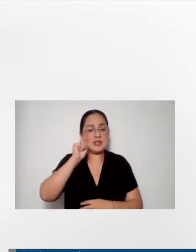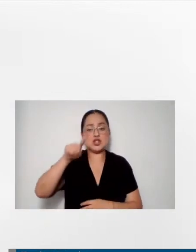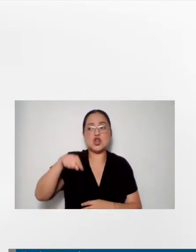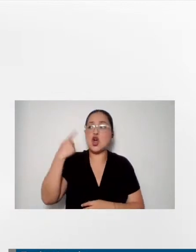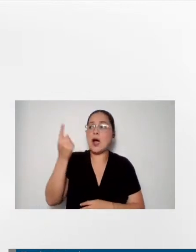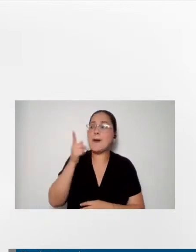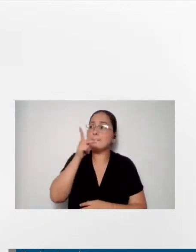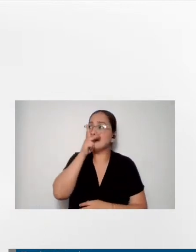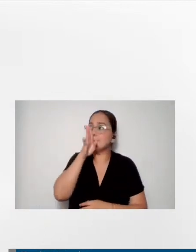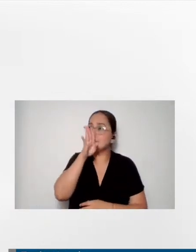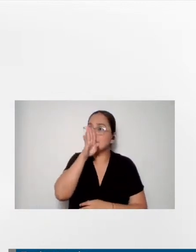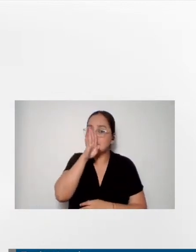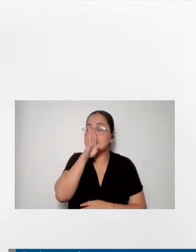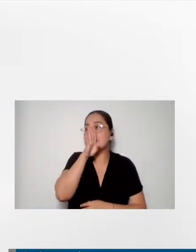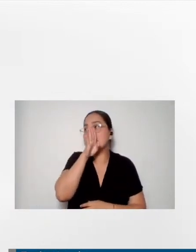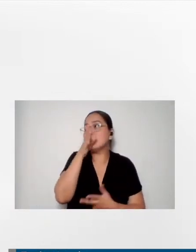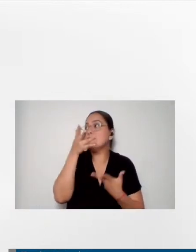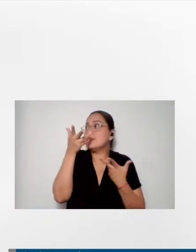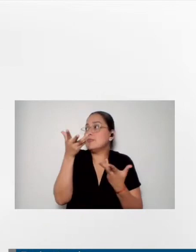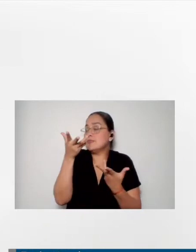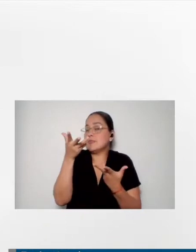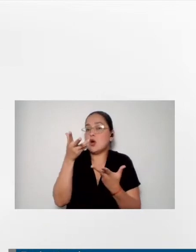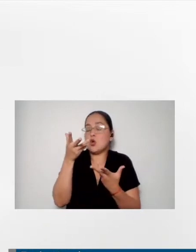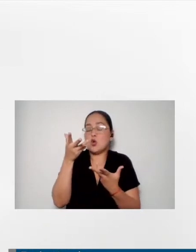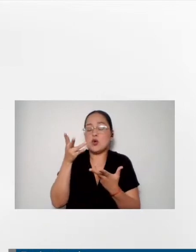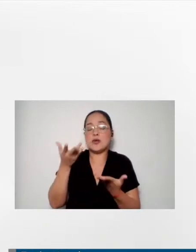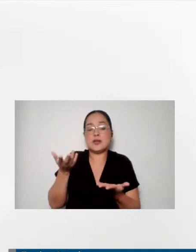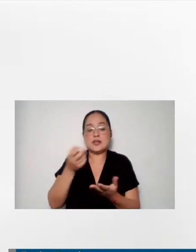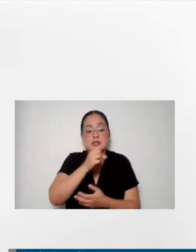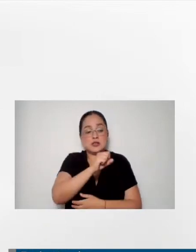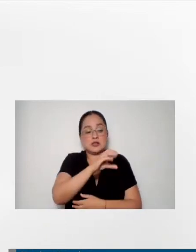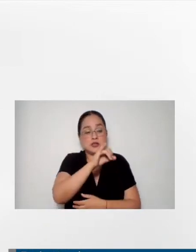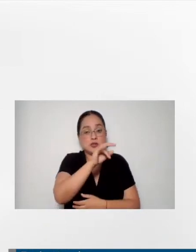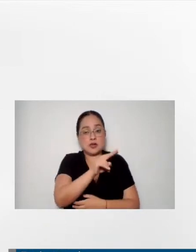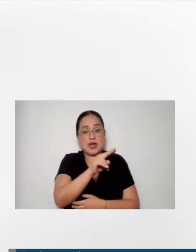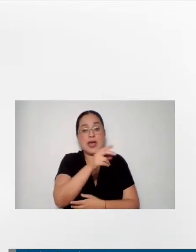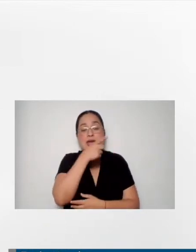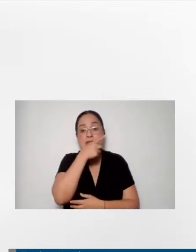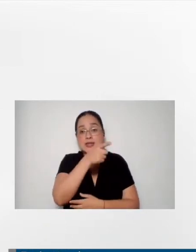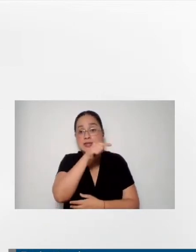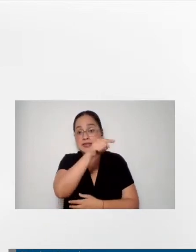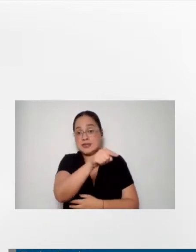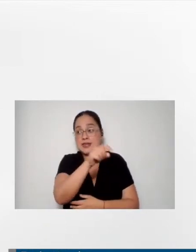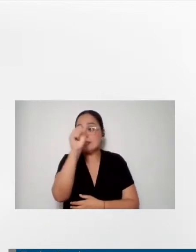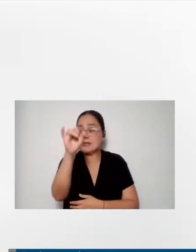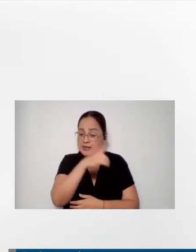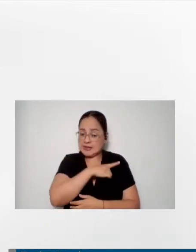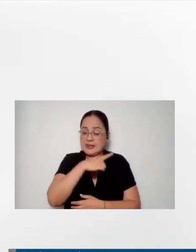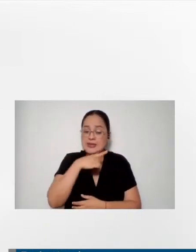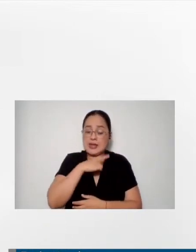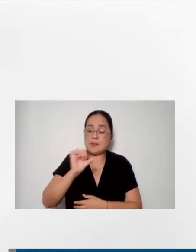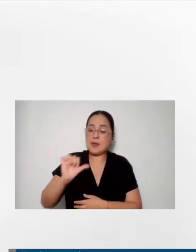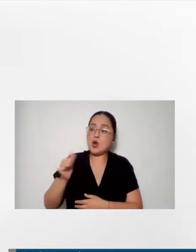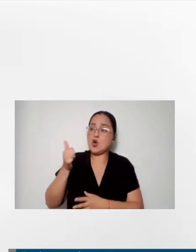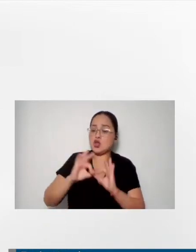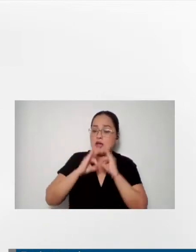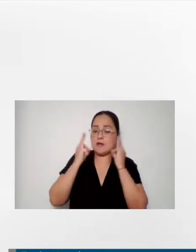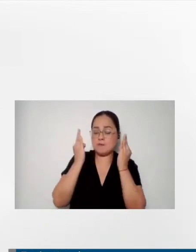Y ahí lo que me parece interesante, pues es que la Corte lo reconoce, o sea, tiene que existir otra lógica,